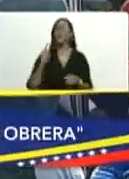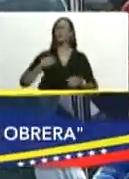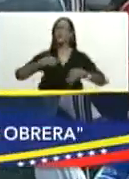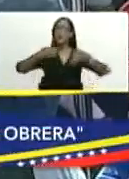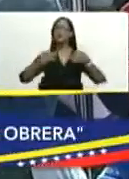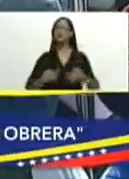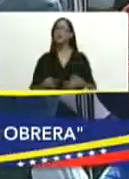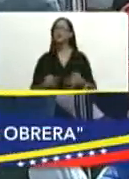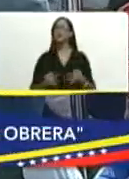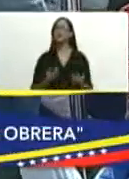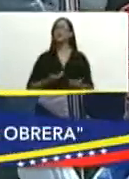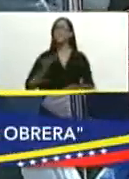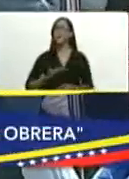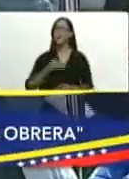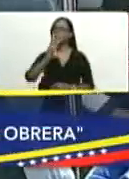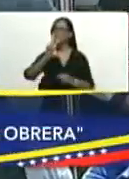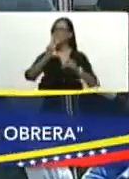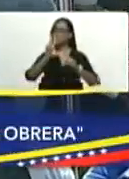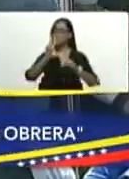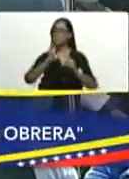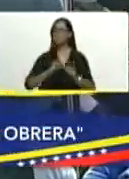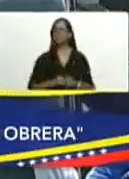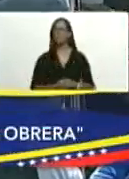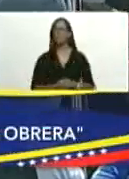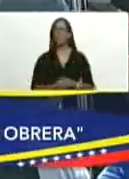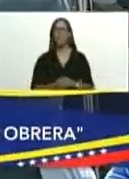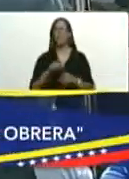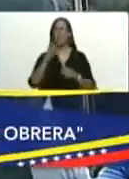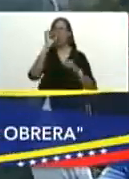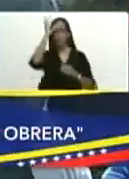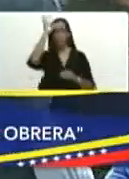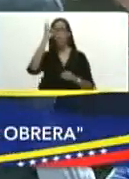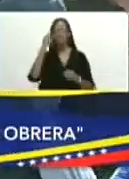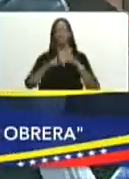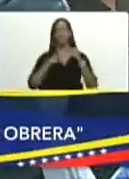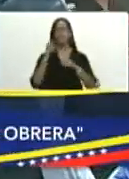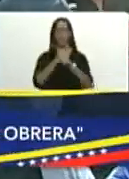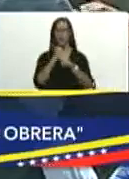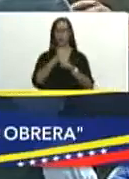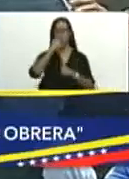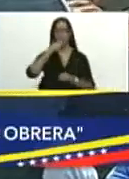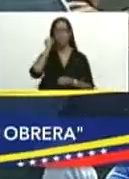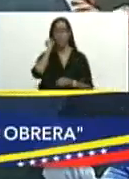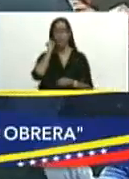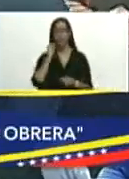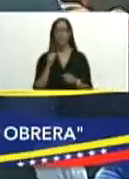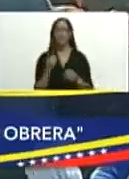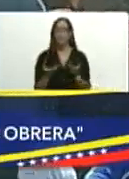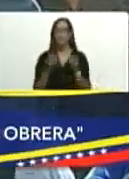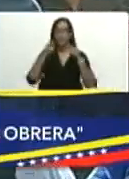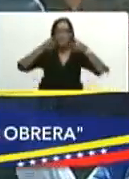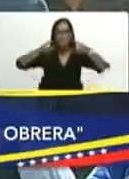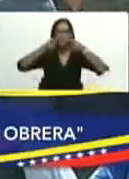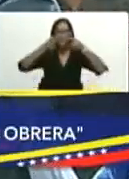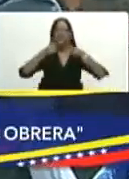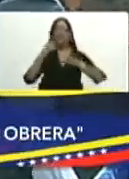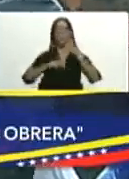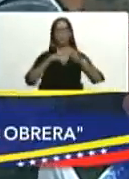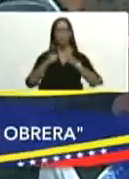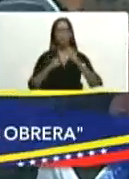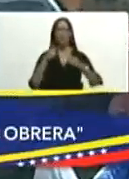en tres importantes elementos presidente los consejos productivos de trabajadores y trabajadoras para velar la producción que